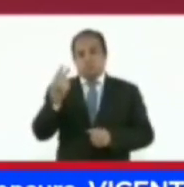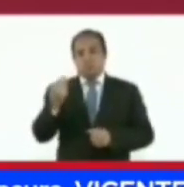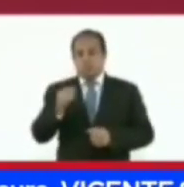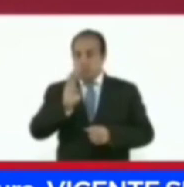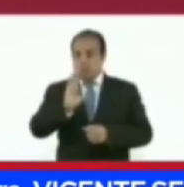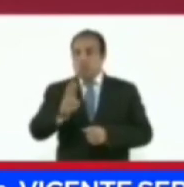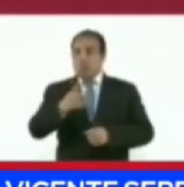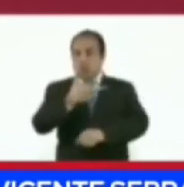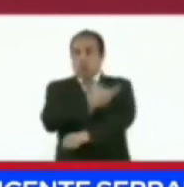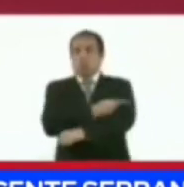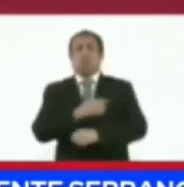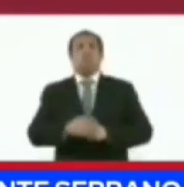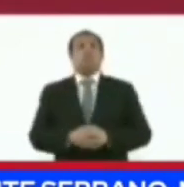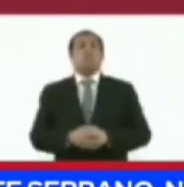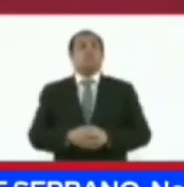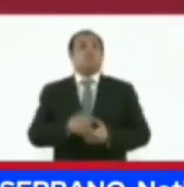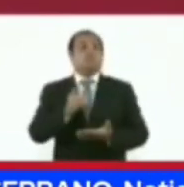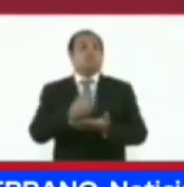nada más.